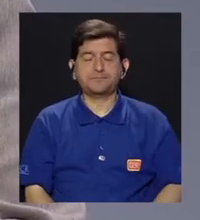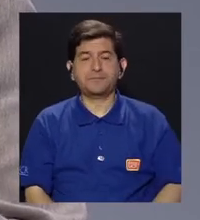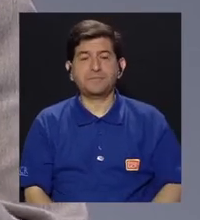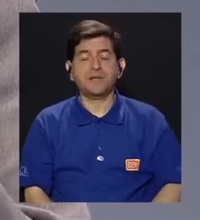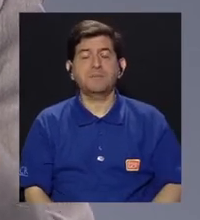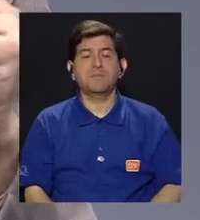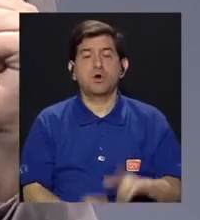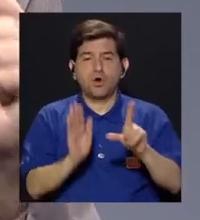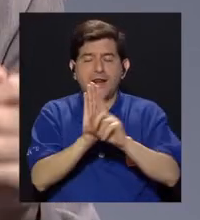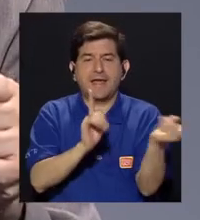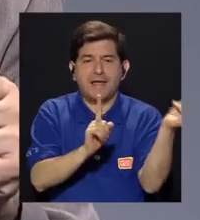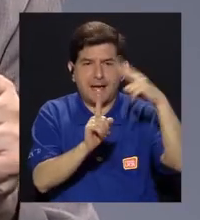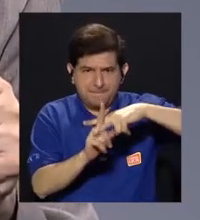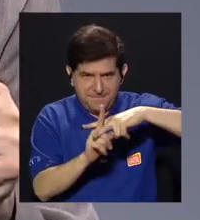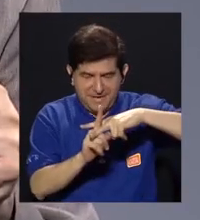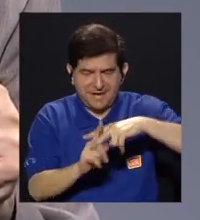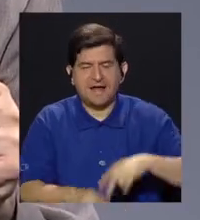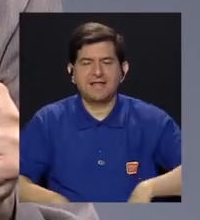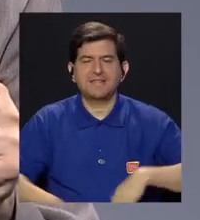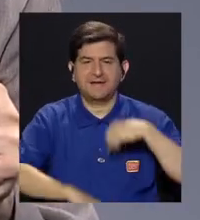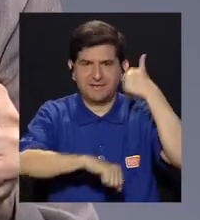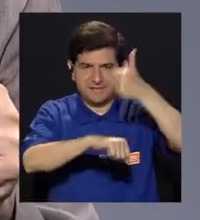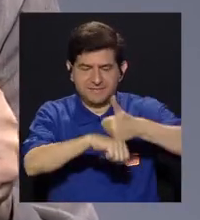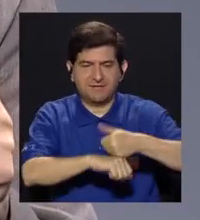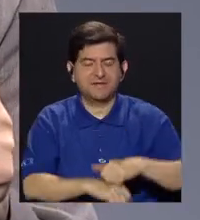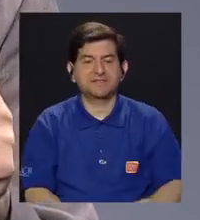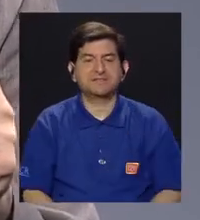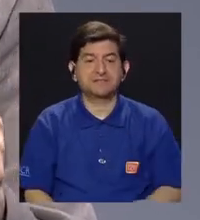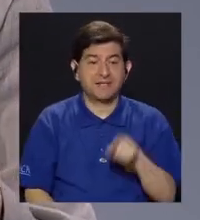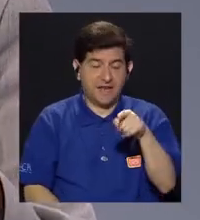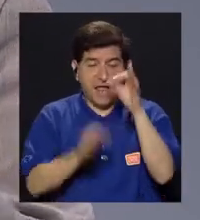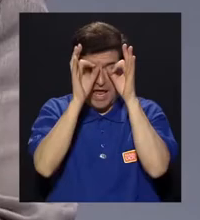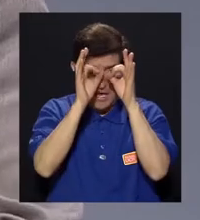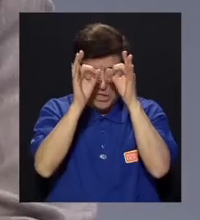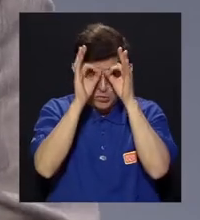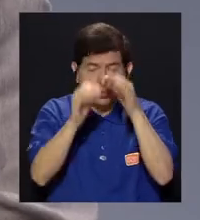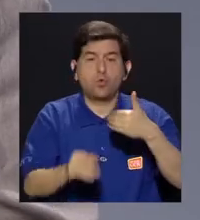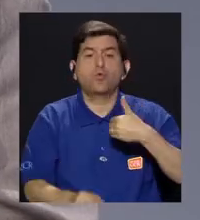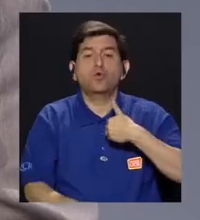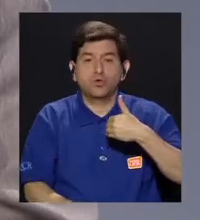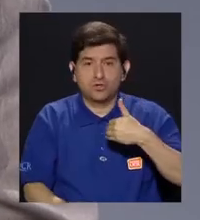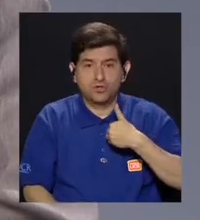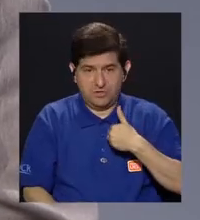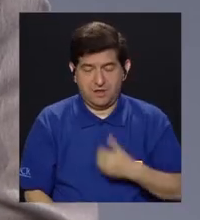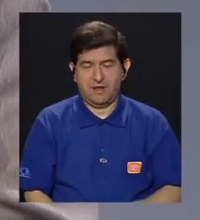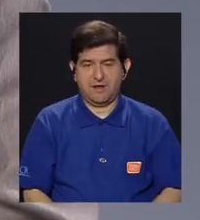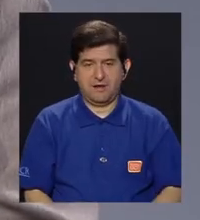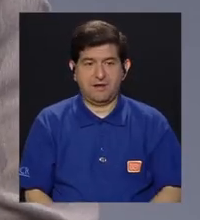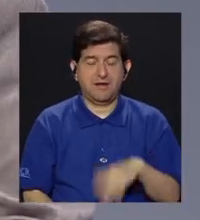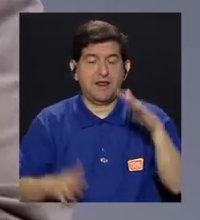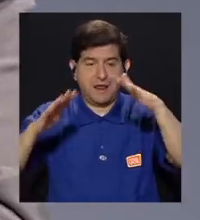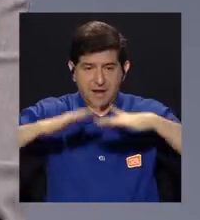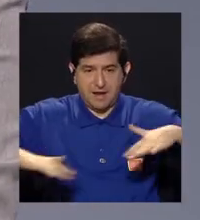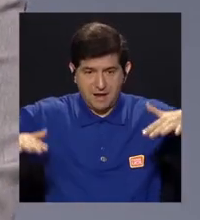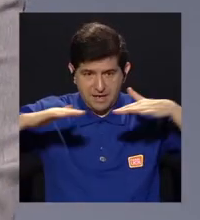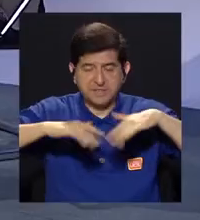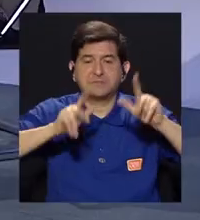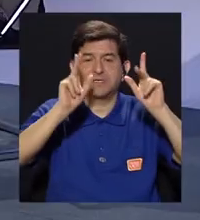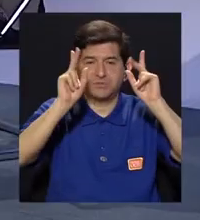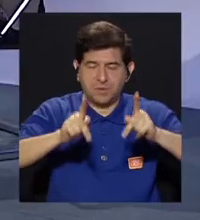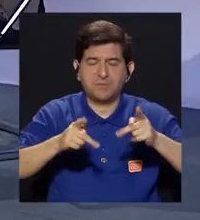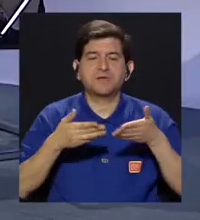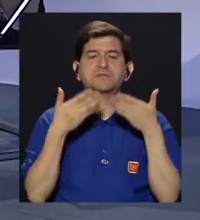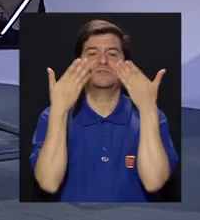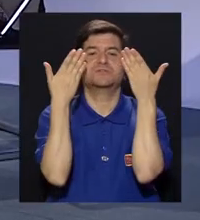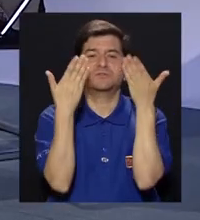por jurisprudencia que se determinó que son ellos es google quien tiene que darle el espacio